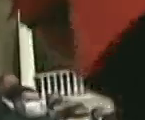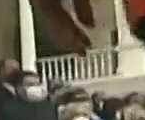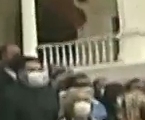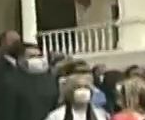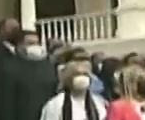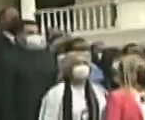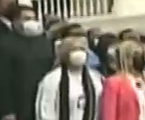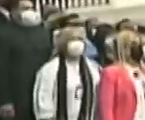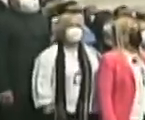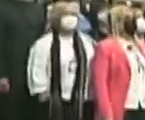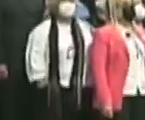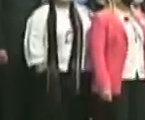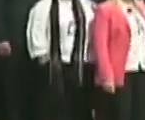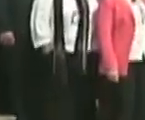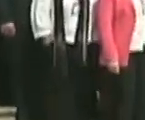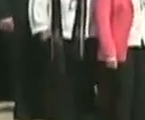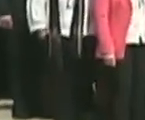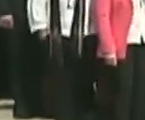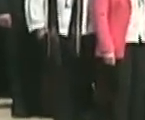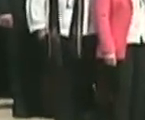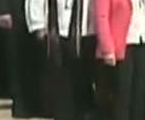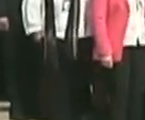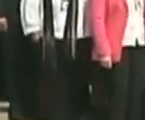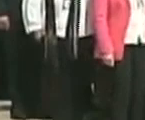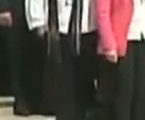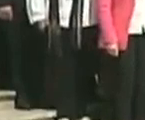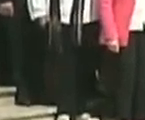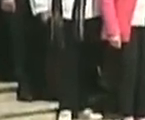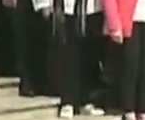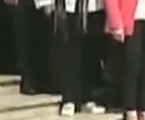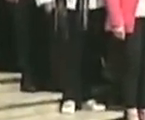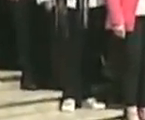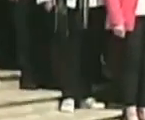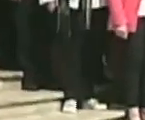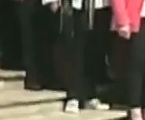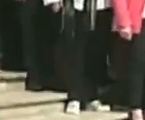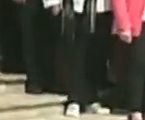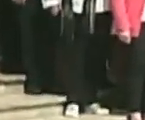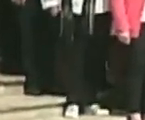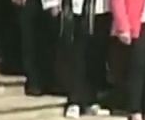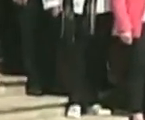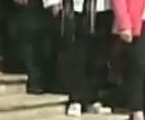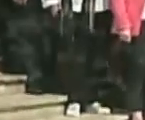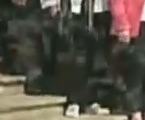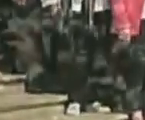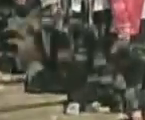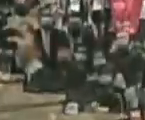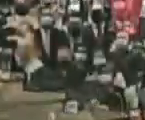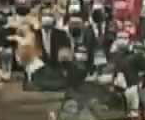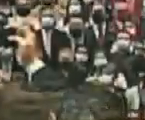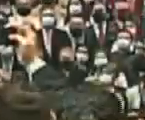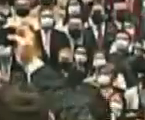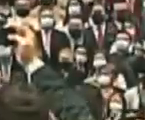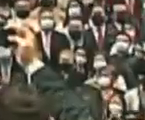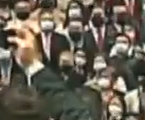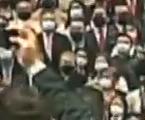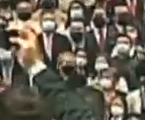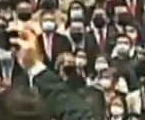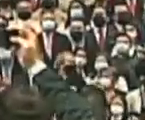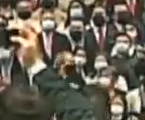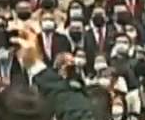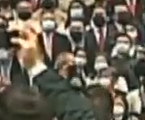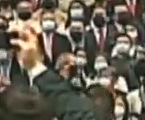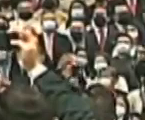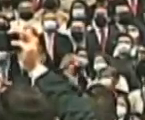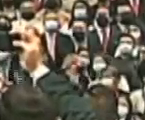Montero en la segunda vicepresidencia del Parlamento venezolano. Cubren las escalinatas los 277